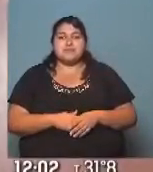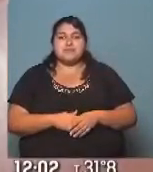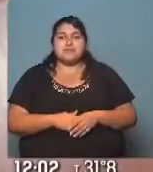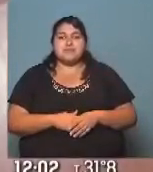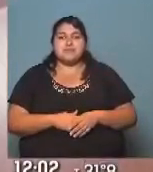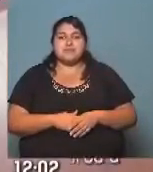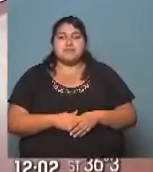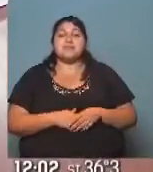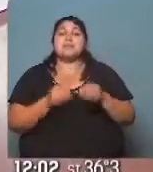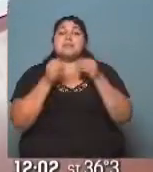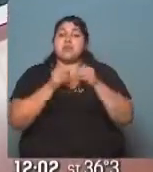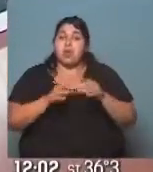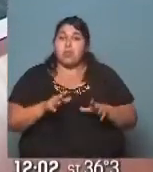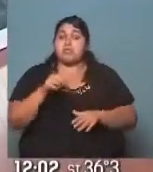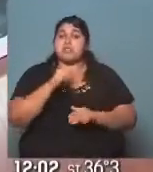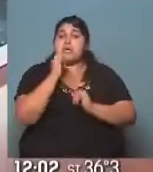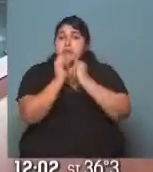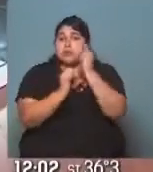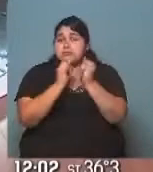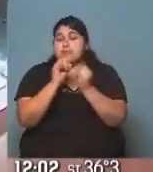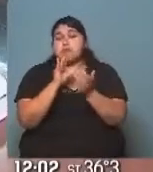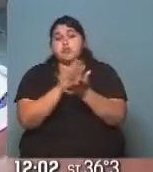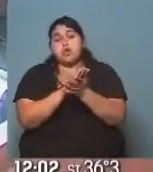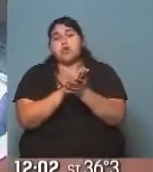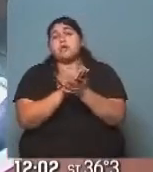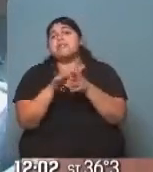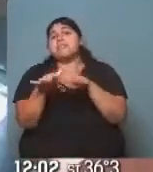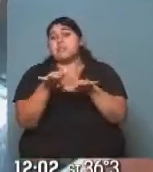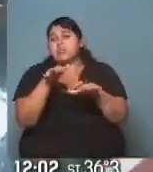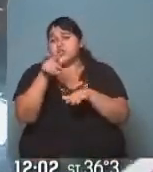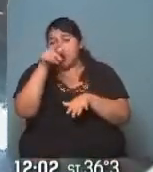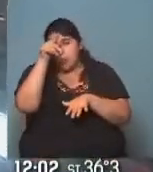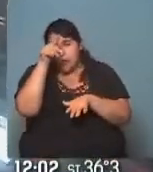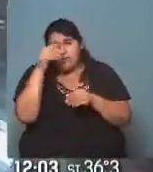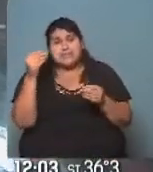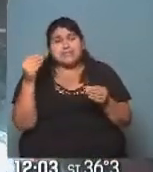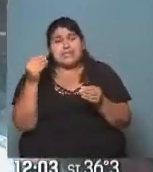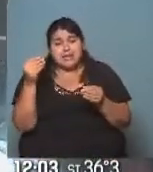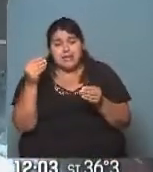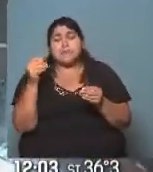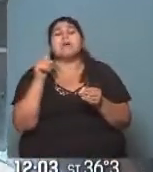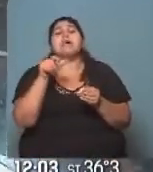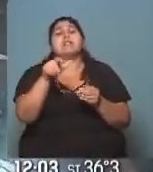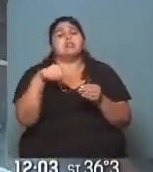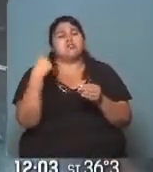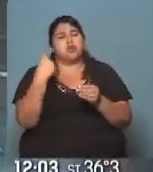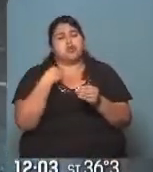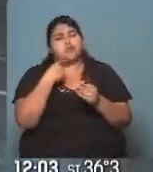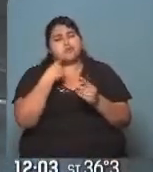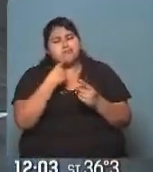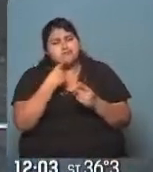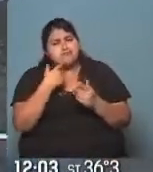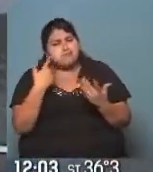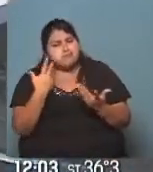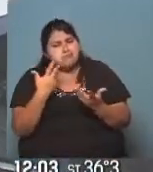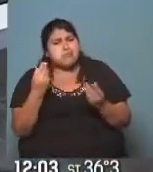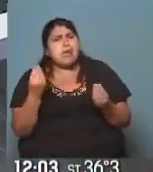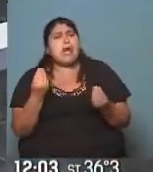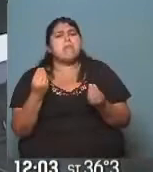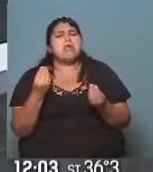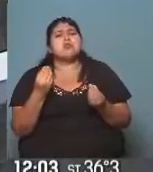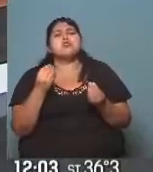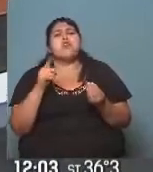bien arrancamos esta edición con un hecho policial que despierta realmente muchos interrogantes respecto a cuál pudo haber sido